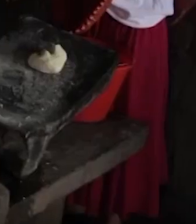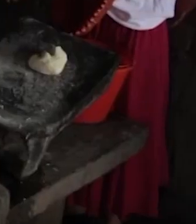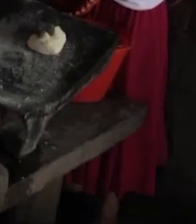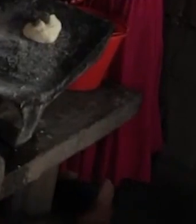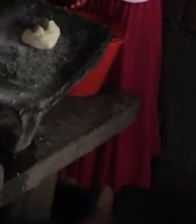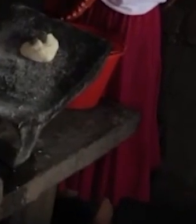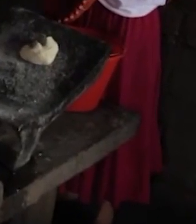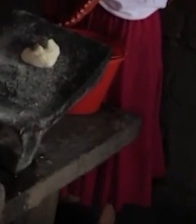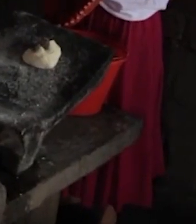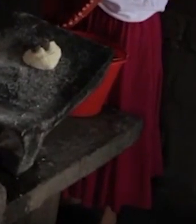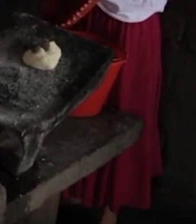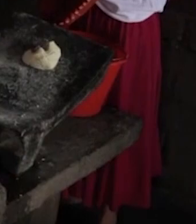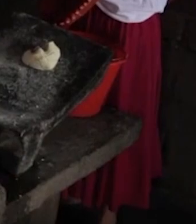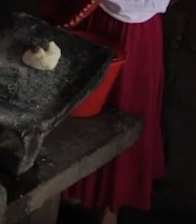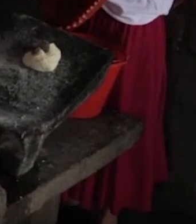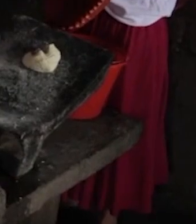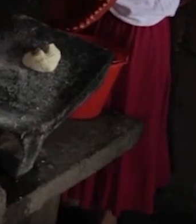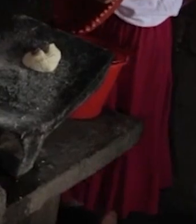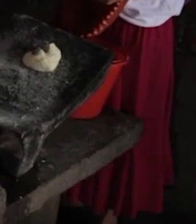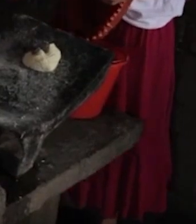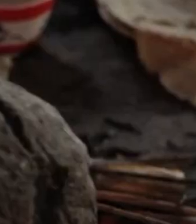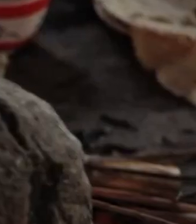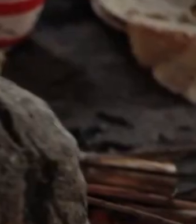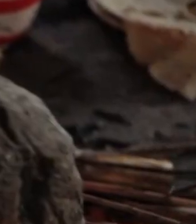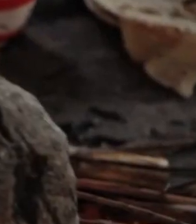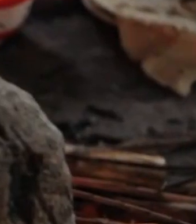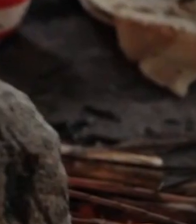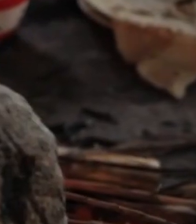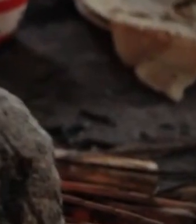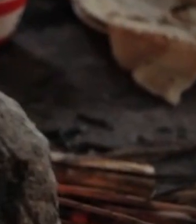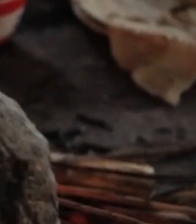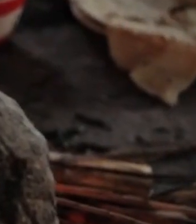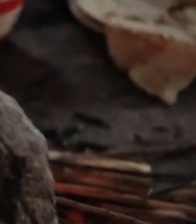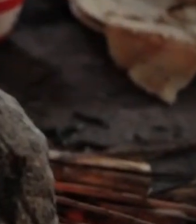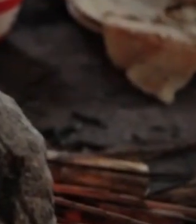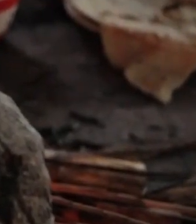fogata con llantas quemadas.